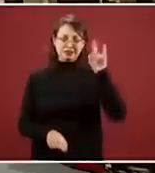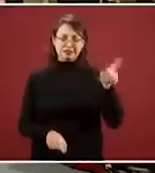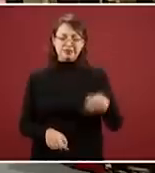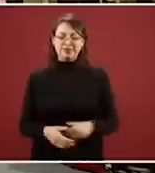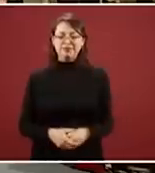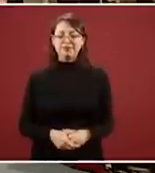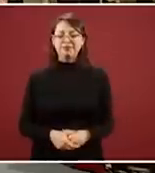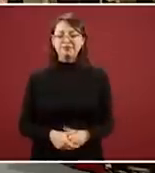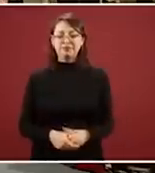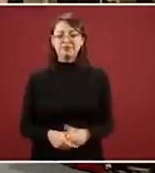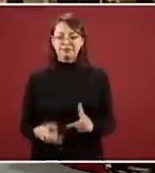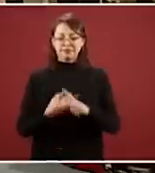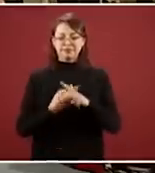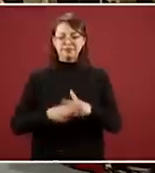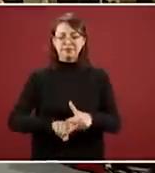Vamos a iniciar.